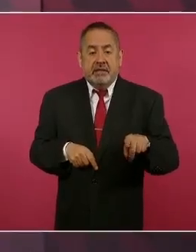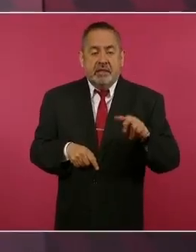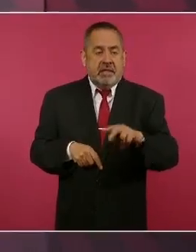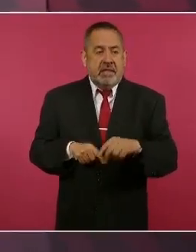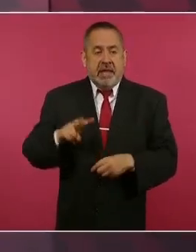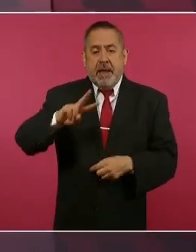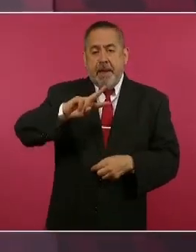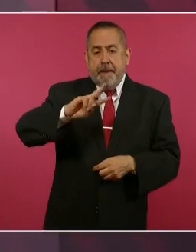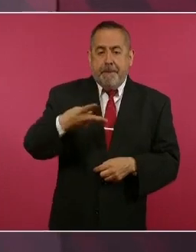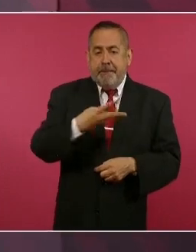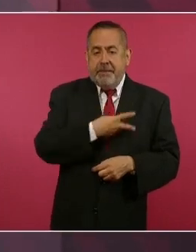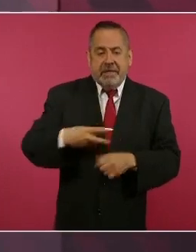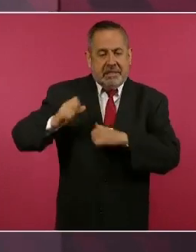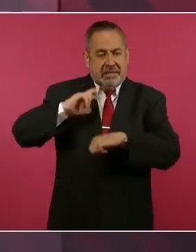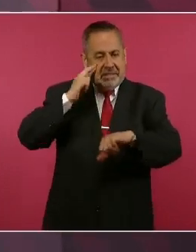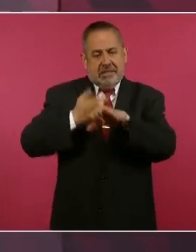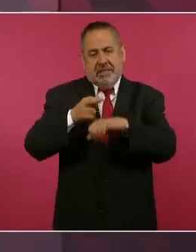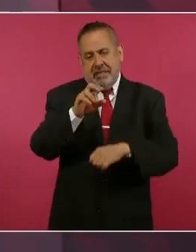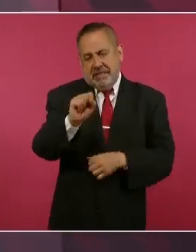vicecanciller,